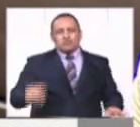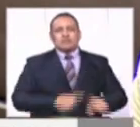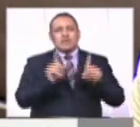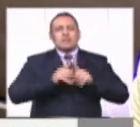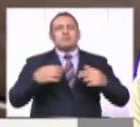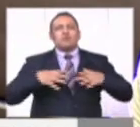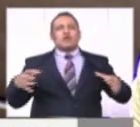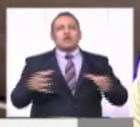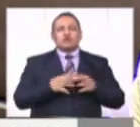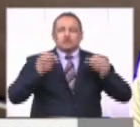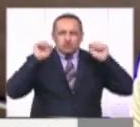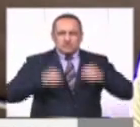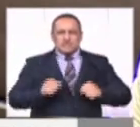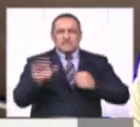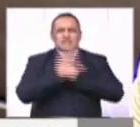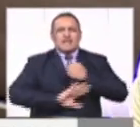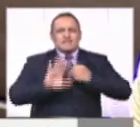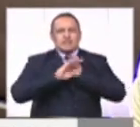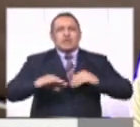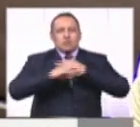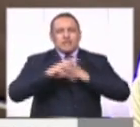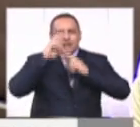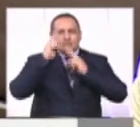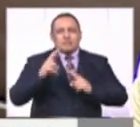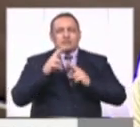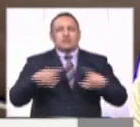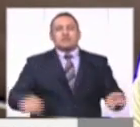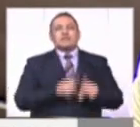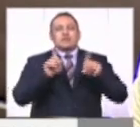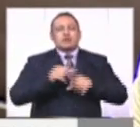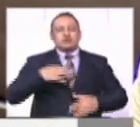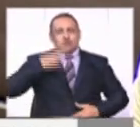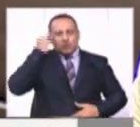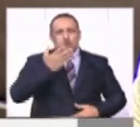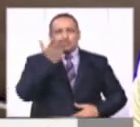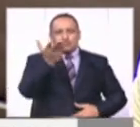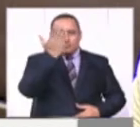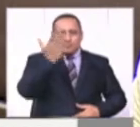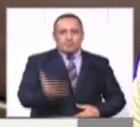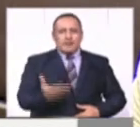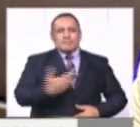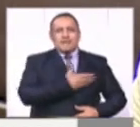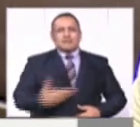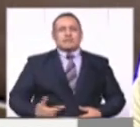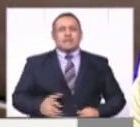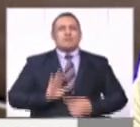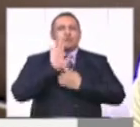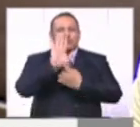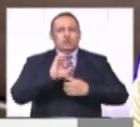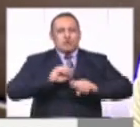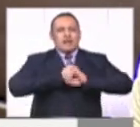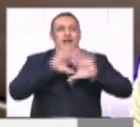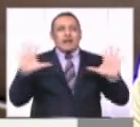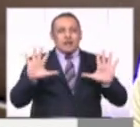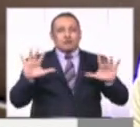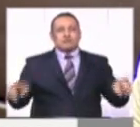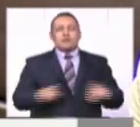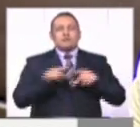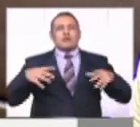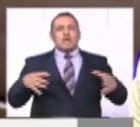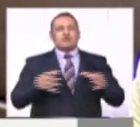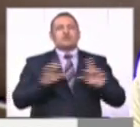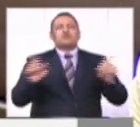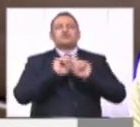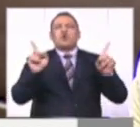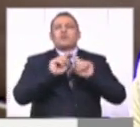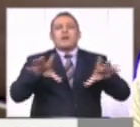porque nosotros sí estamos defendiendo la democracia y creo que Bajo su presidencia hemos demostrado claramente que nosotros no